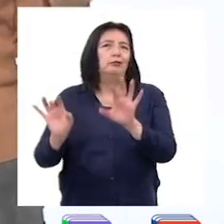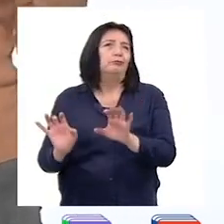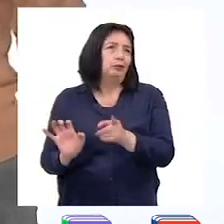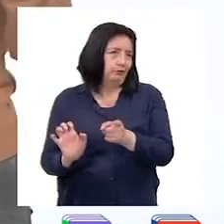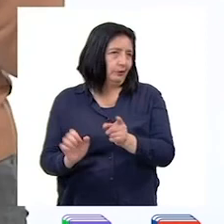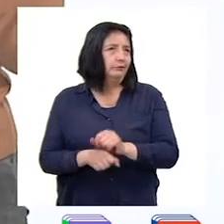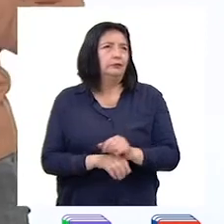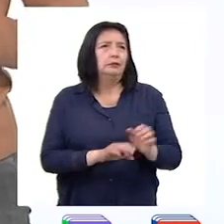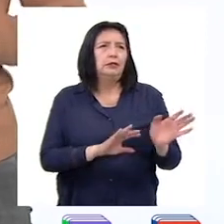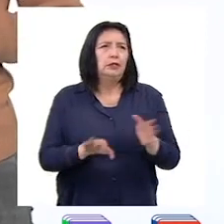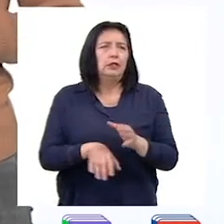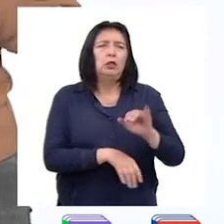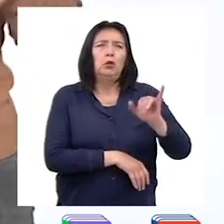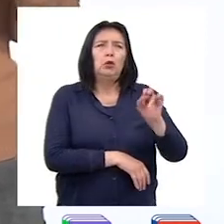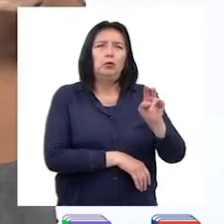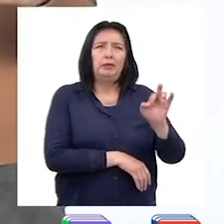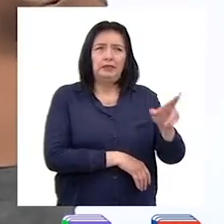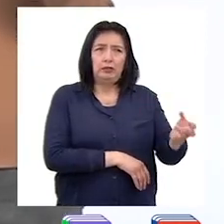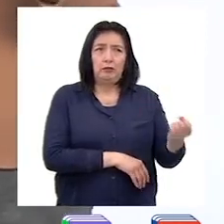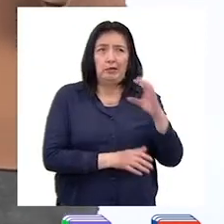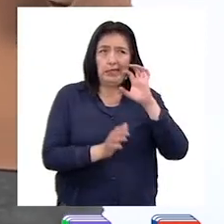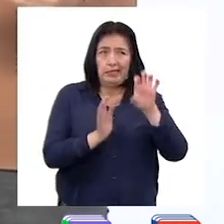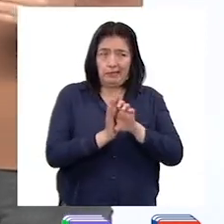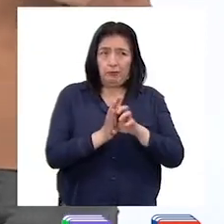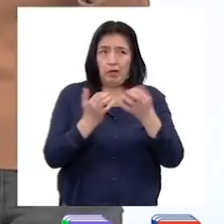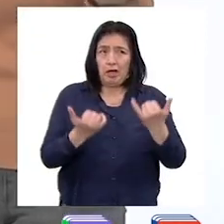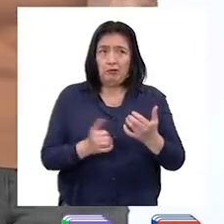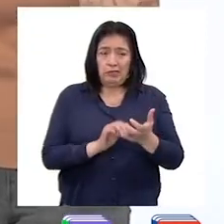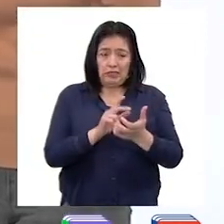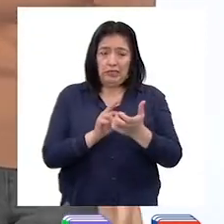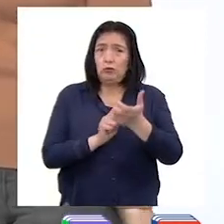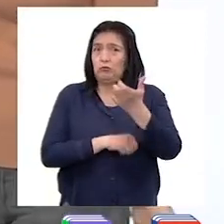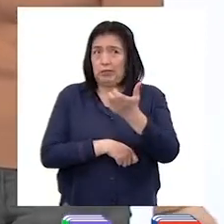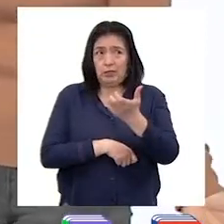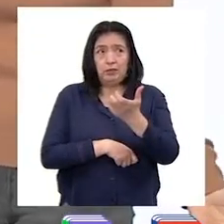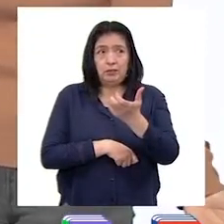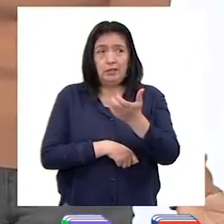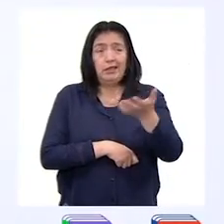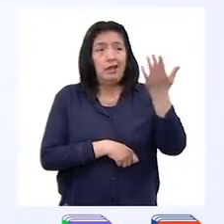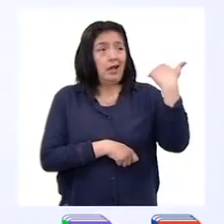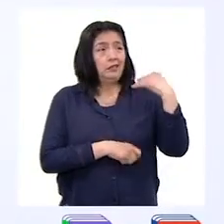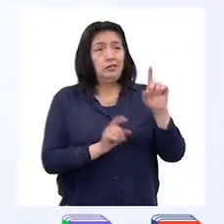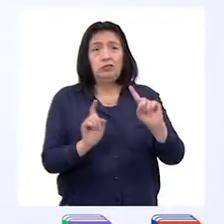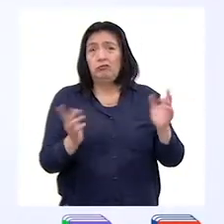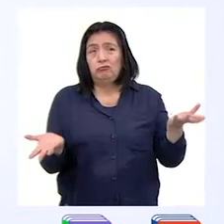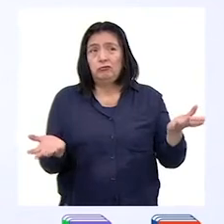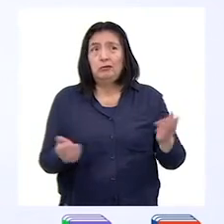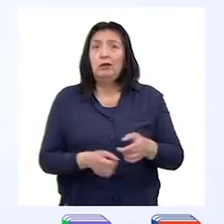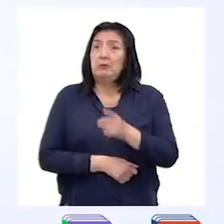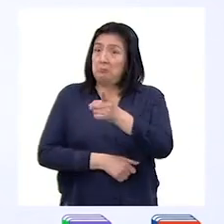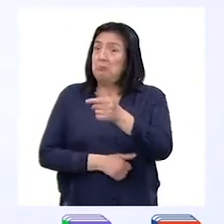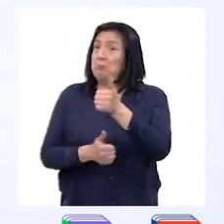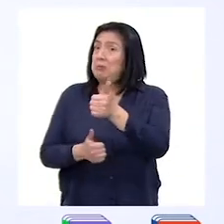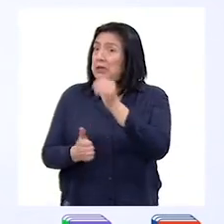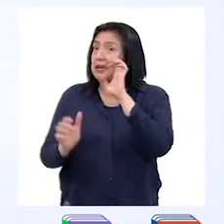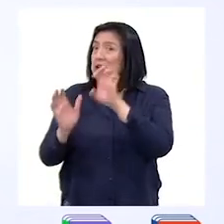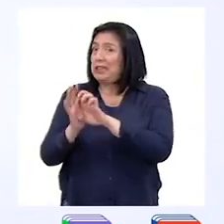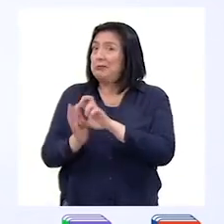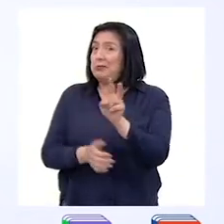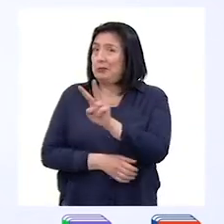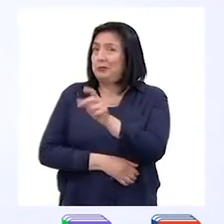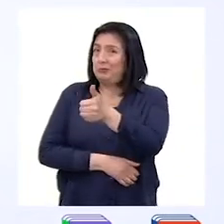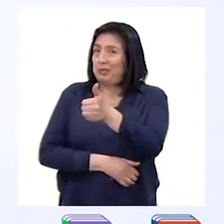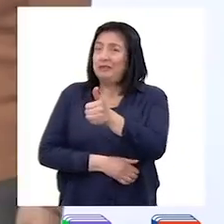computadora. Y Huber escribió, por ejemplo, ahora tenemos celulares y antes no. Buenos ejemplos, Janina y